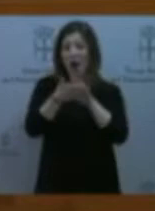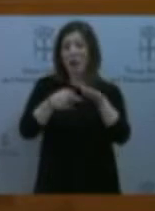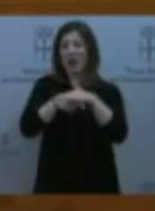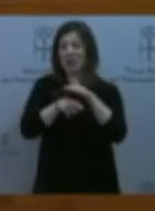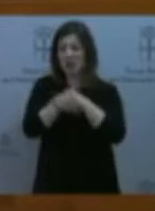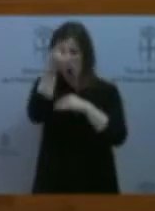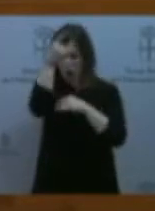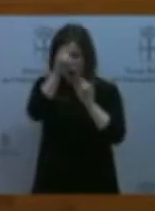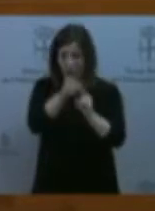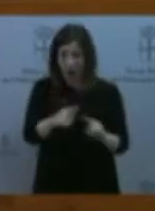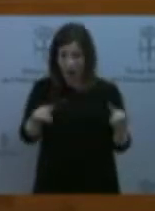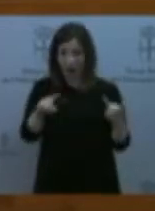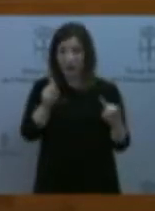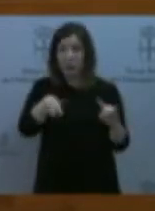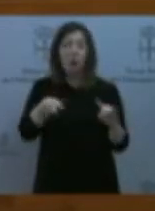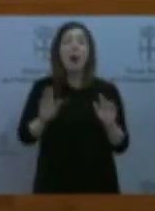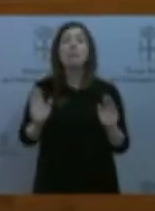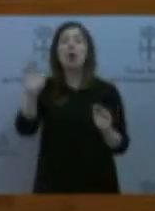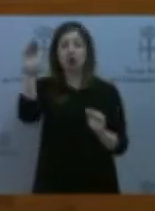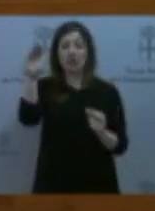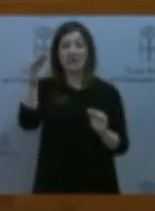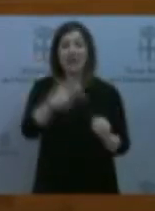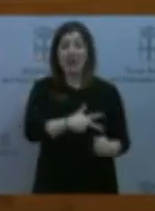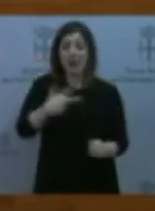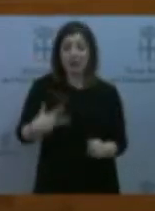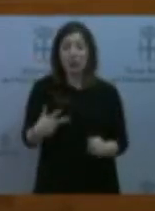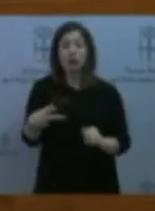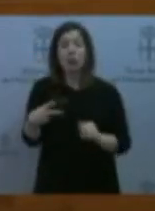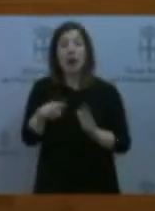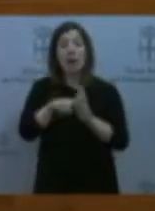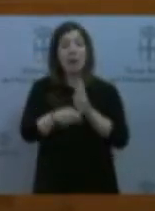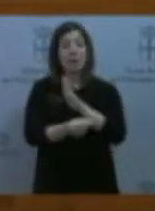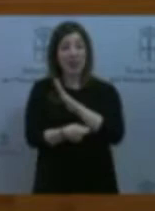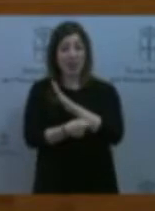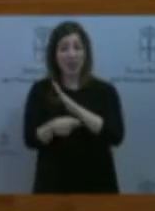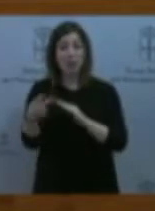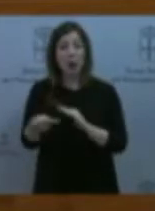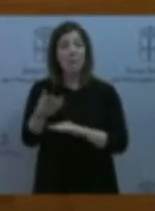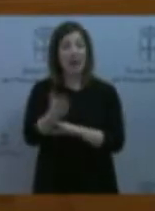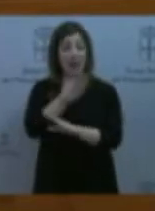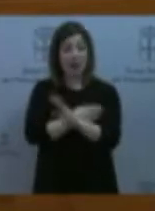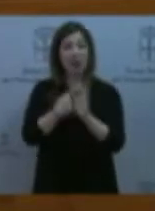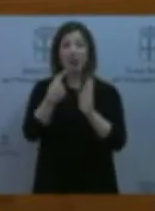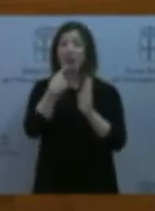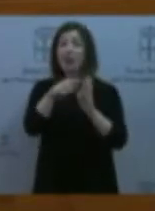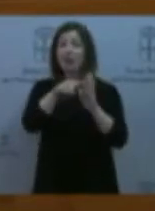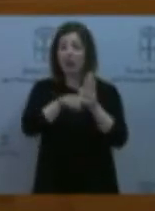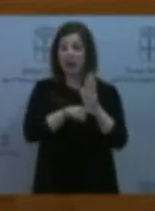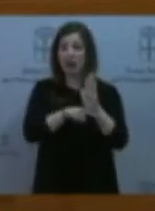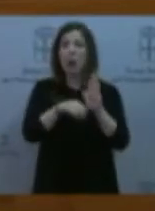donde las medidas preventivas que se señalan están en este orden. Me parece interesante. En primer